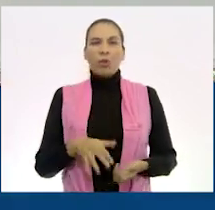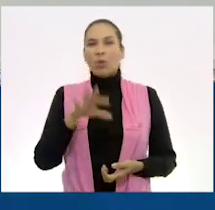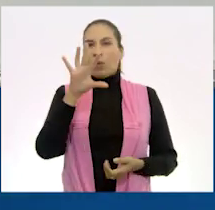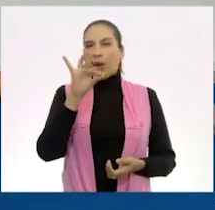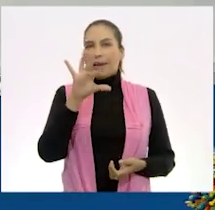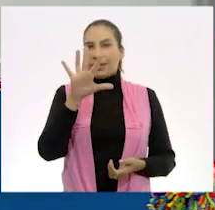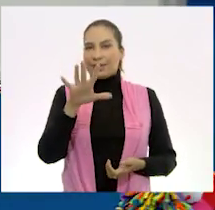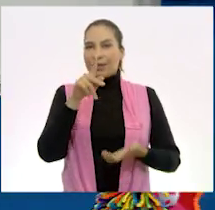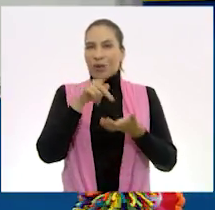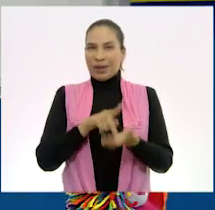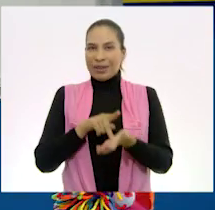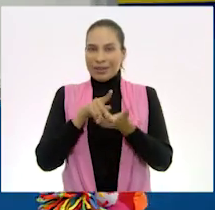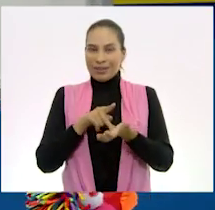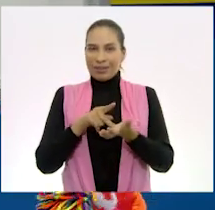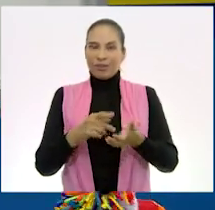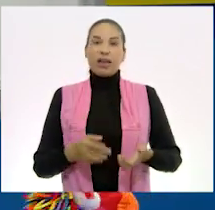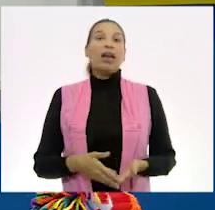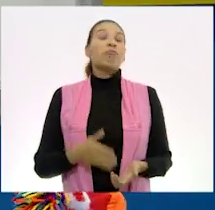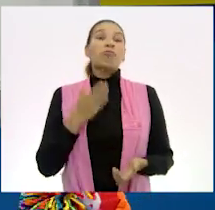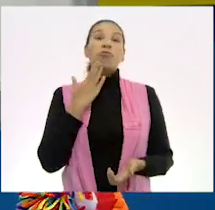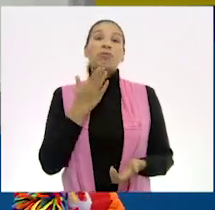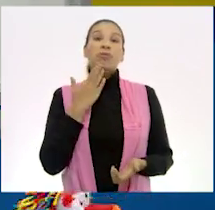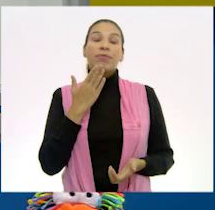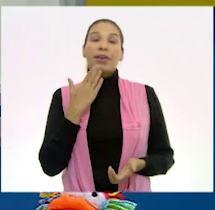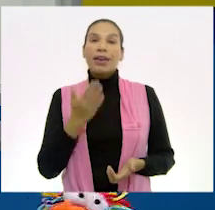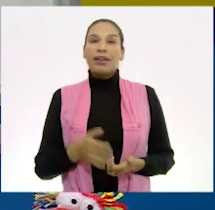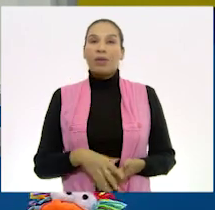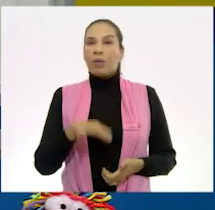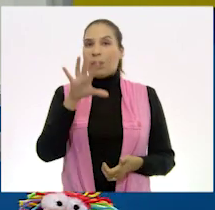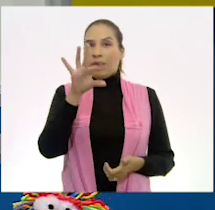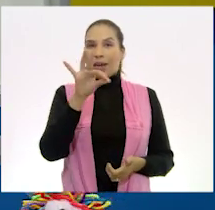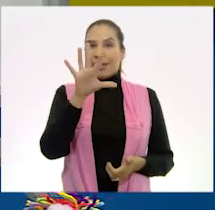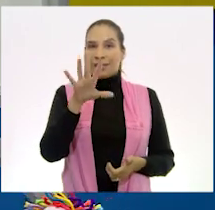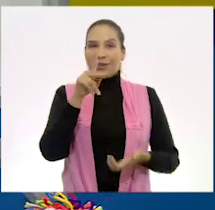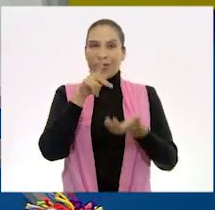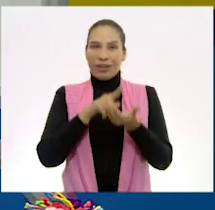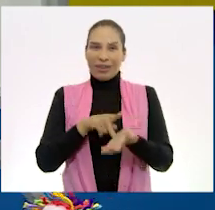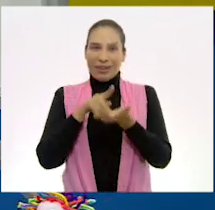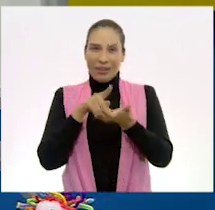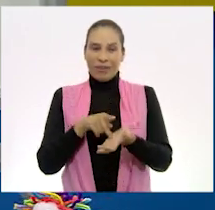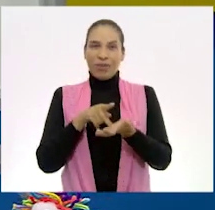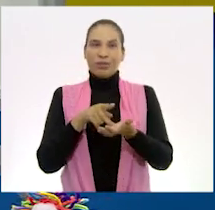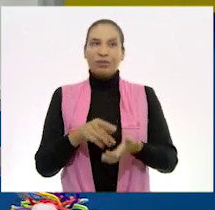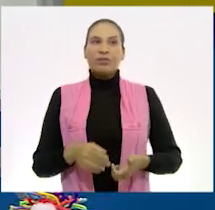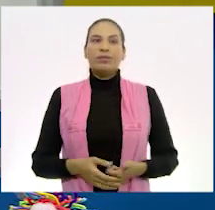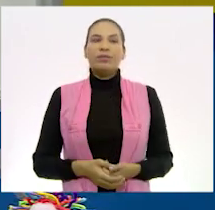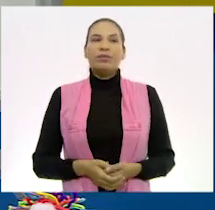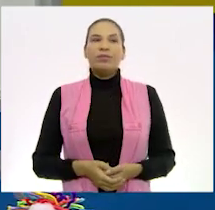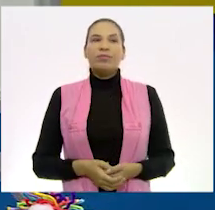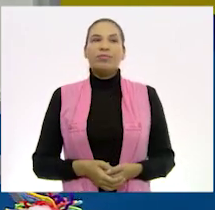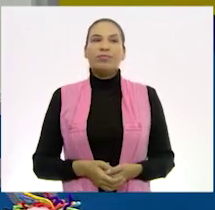45 kilos, maestra. Muy bien. 45 kilos...